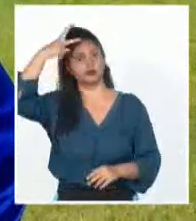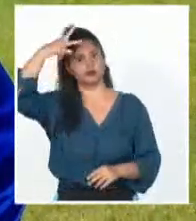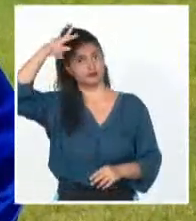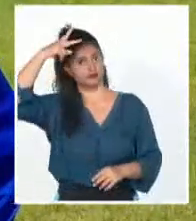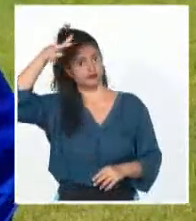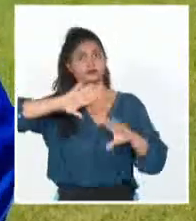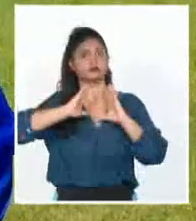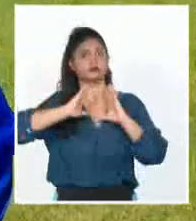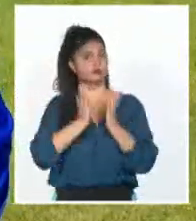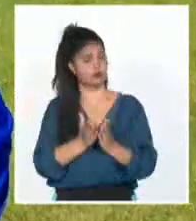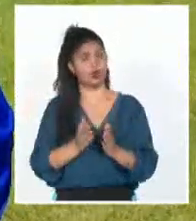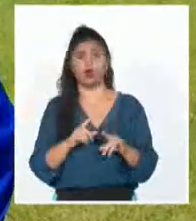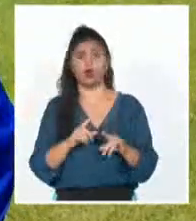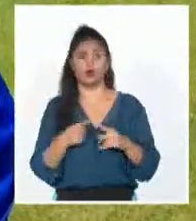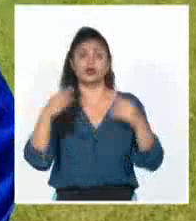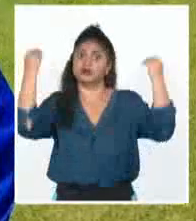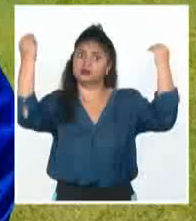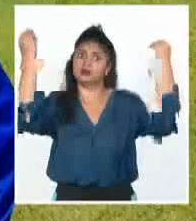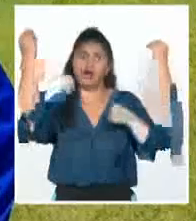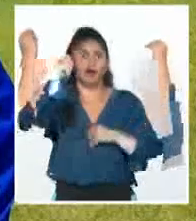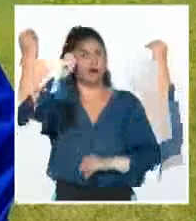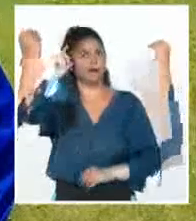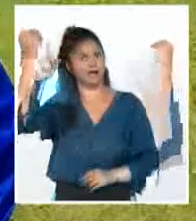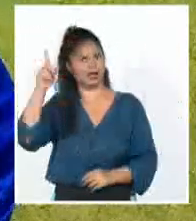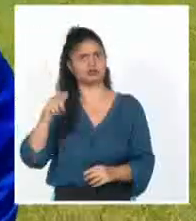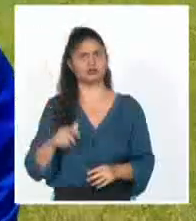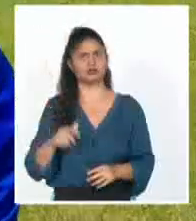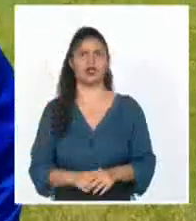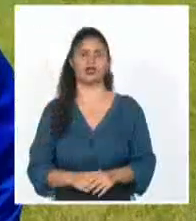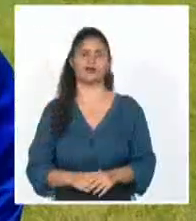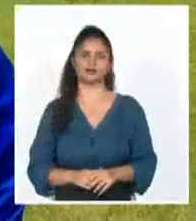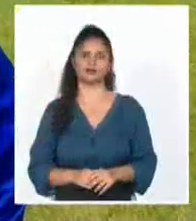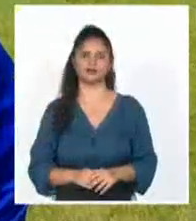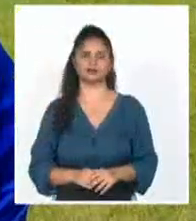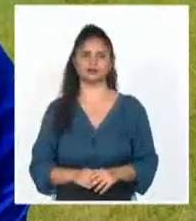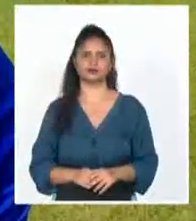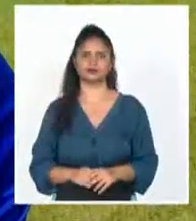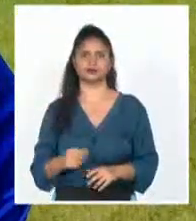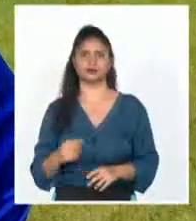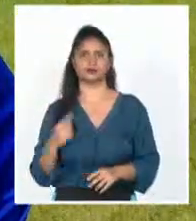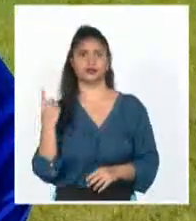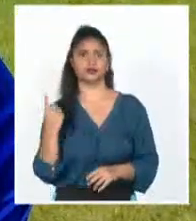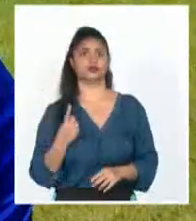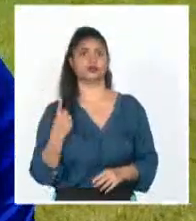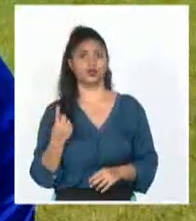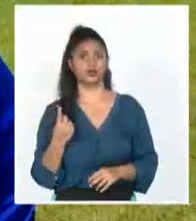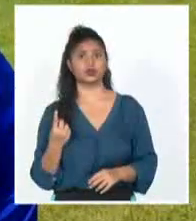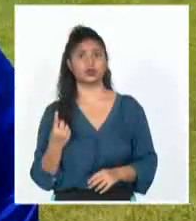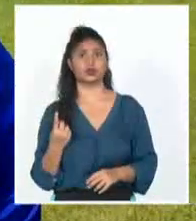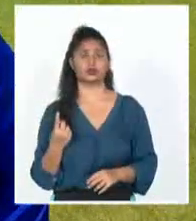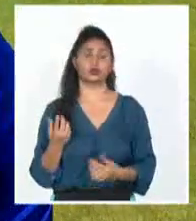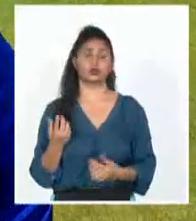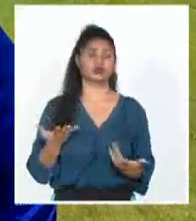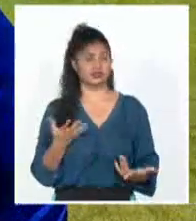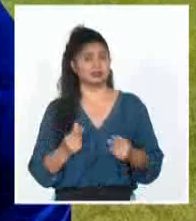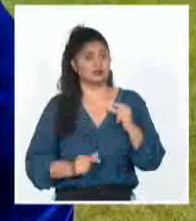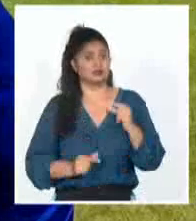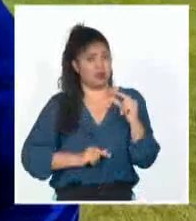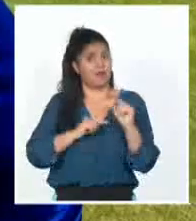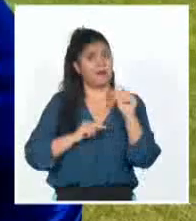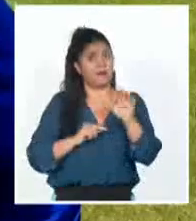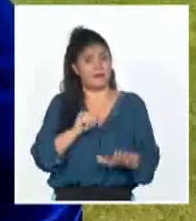tienen recursos y han competido. Nosotros estamos, sabes que nosotros tenemos problemas con la munición